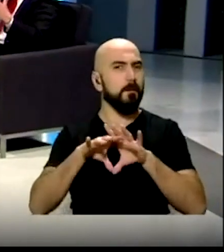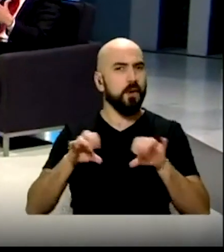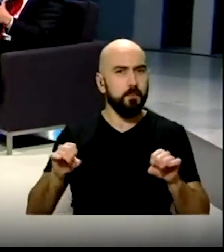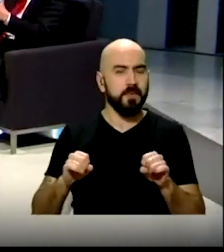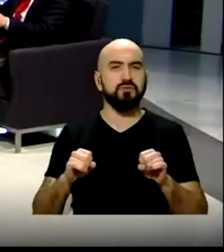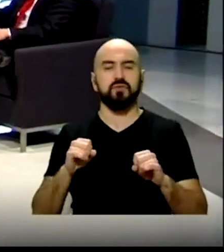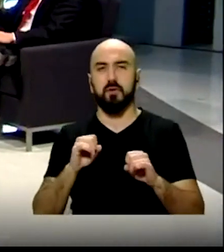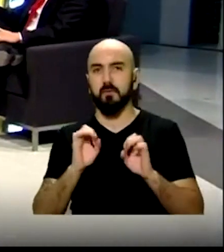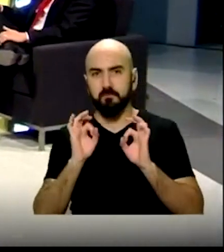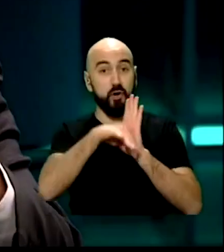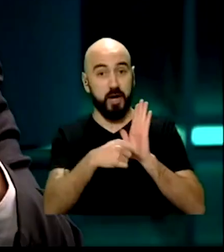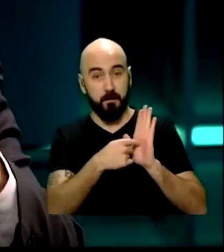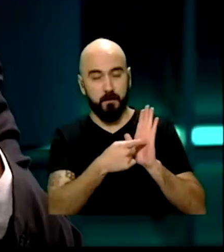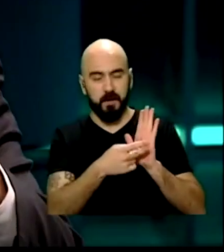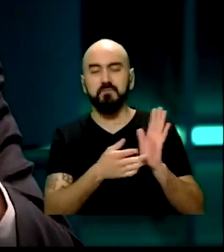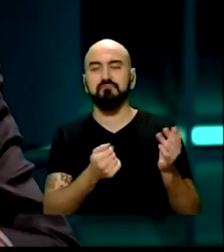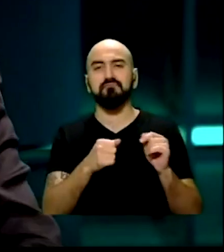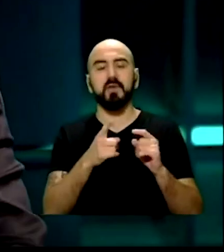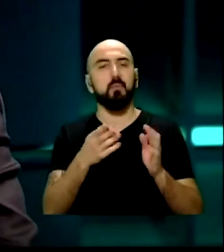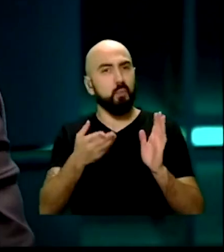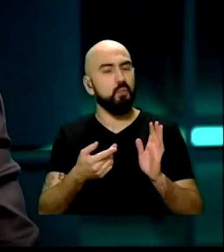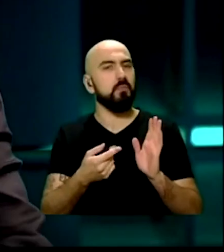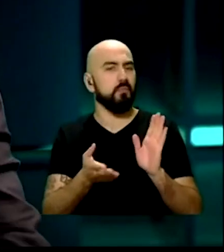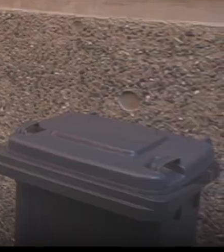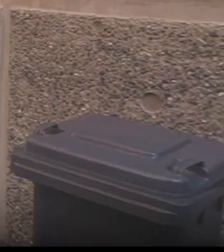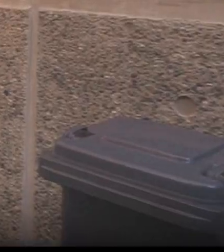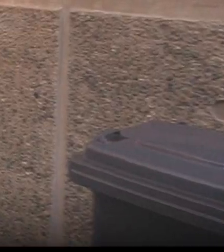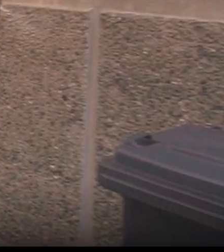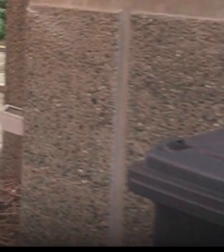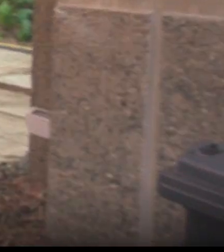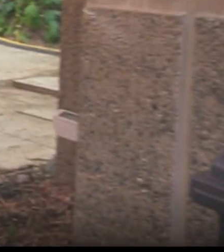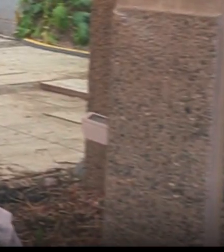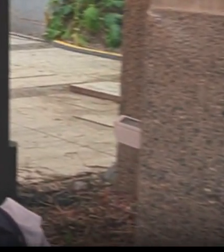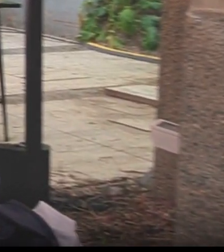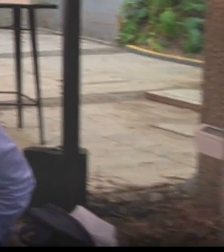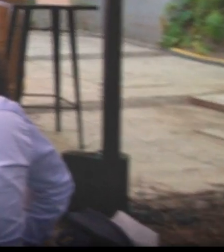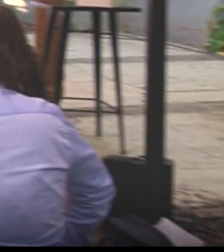muestra justamente este enorme empeño que han puesto los profesores y profesoras de Chile.